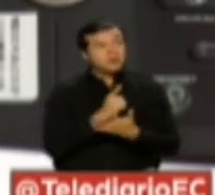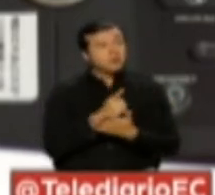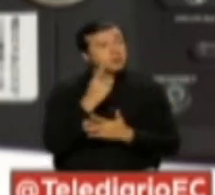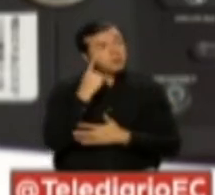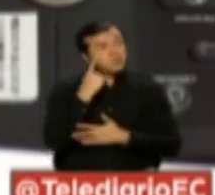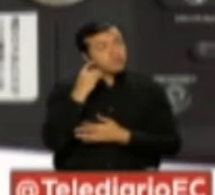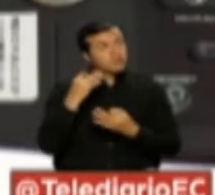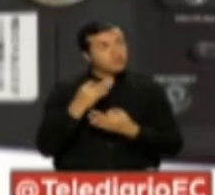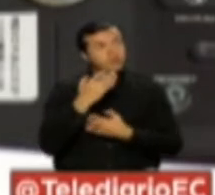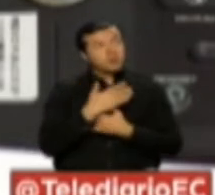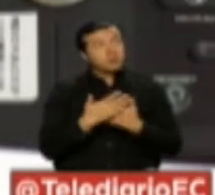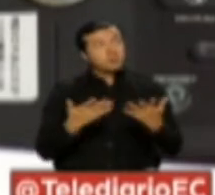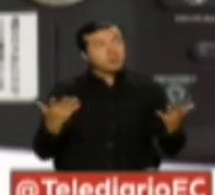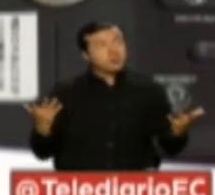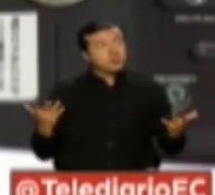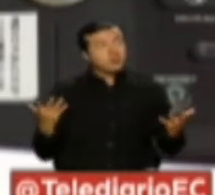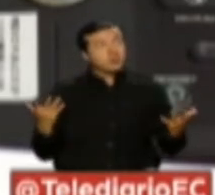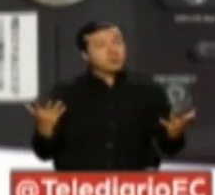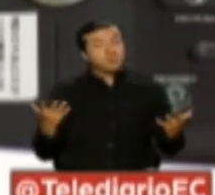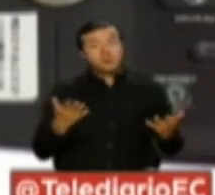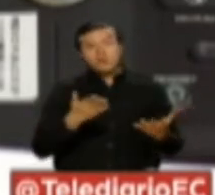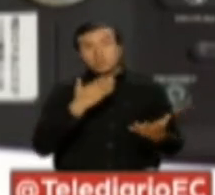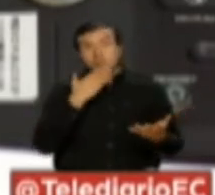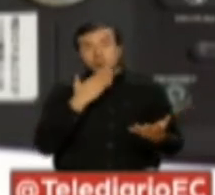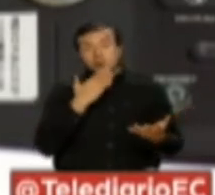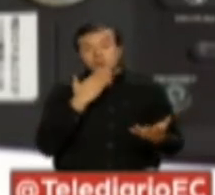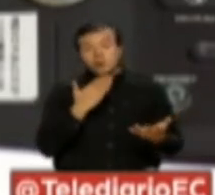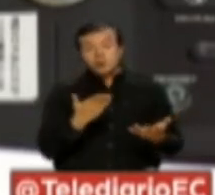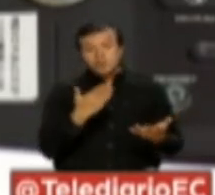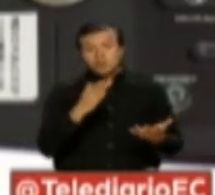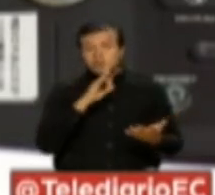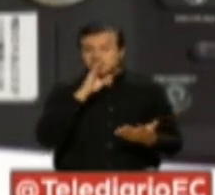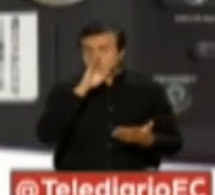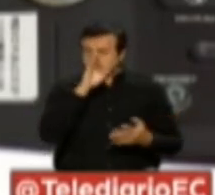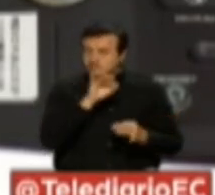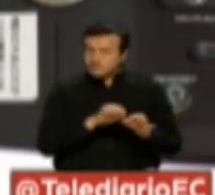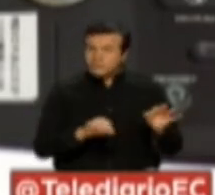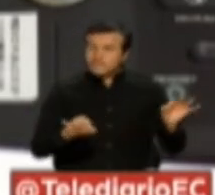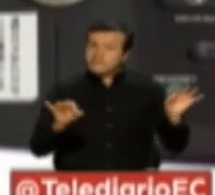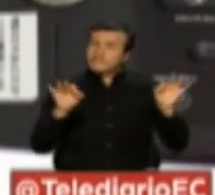judicial. El foro político definitivamente tiene que estar al margen de esta